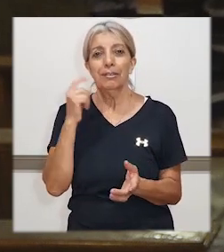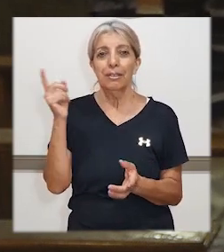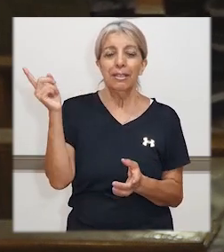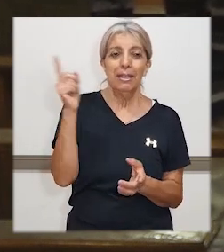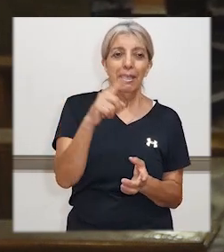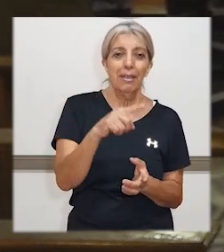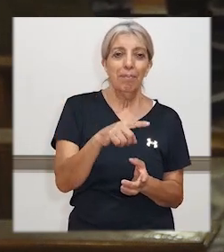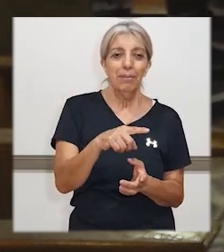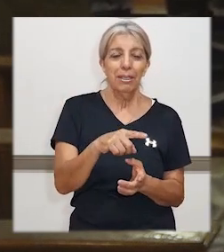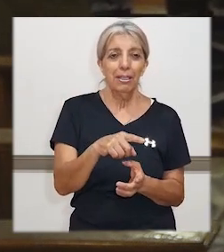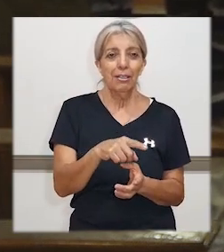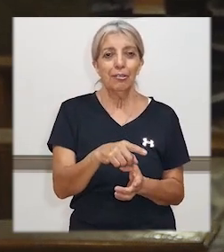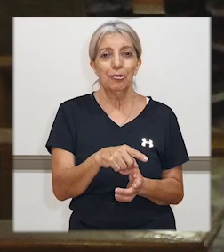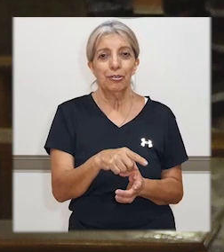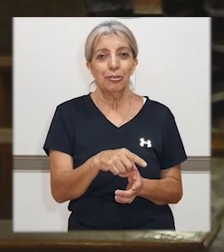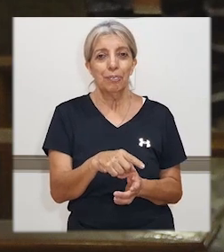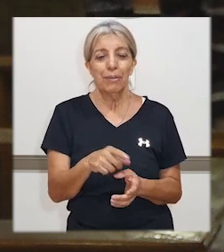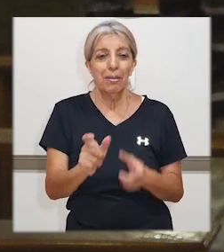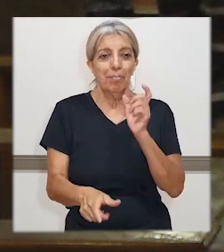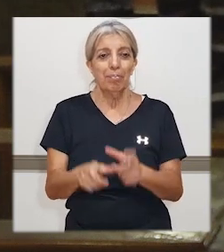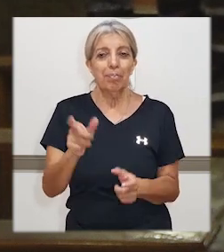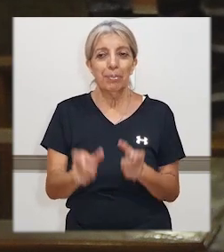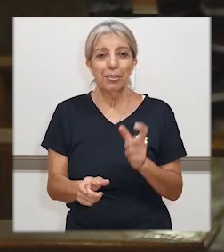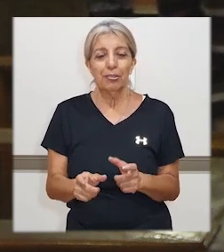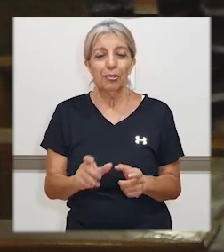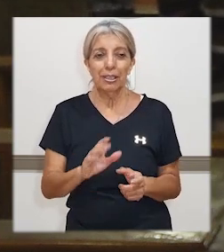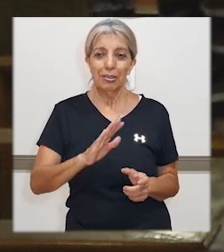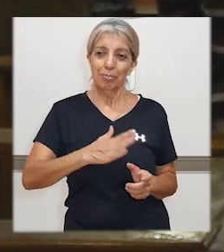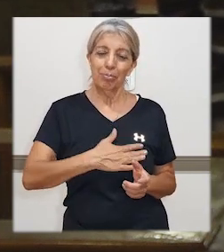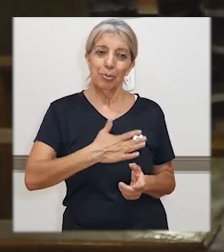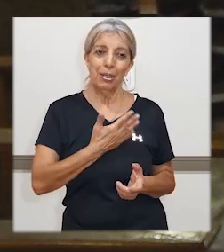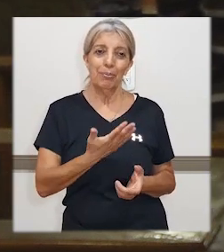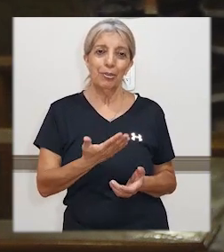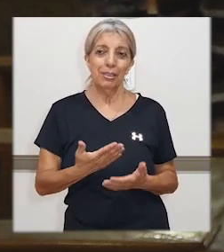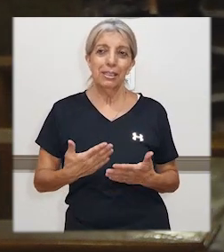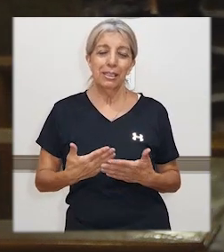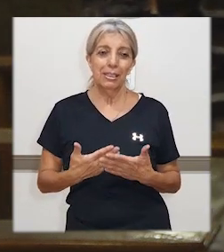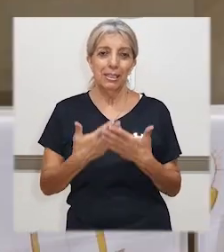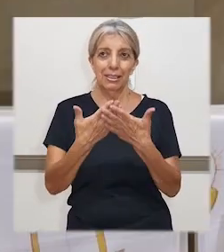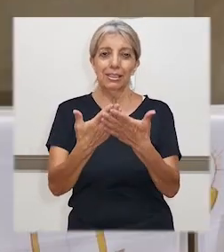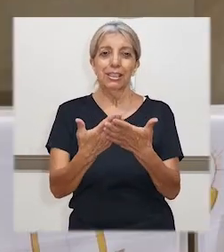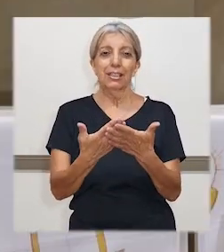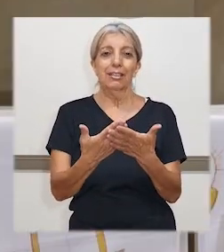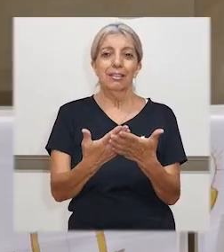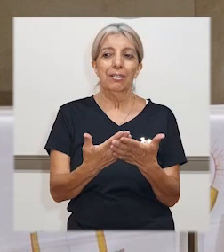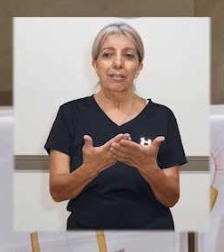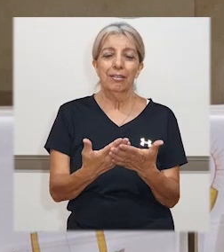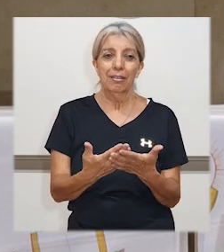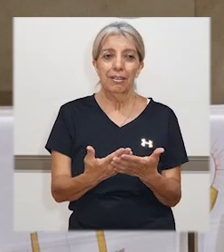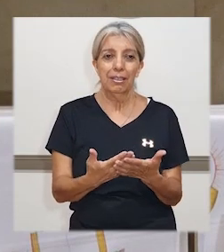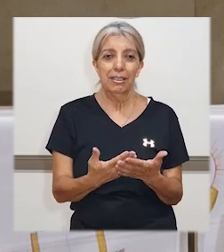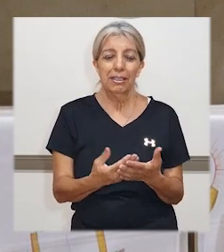Envíanos pastores según tu corazón, signos de tu amor y de tu entrega. Haz